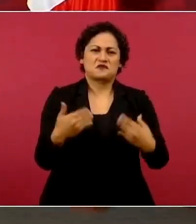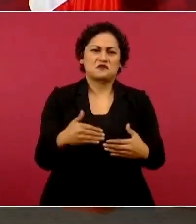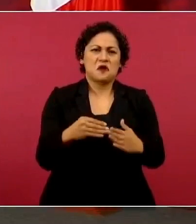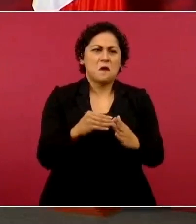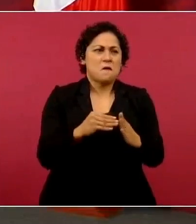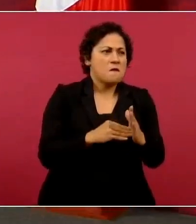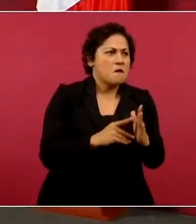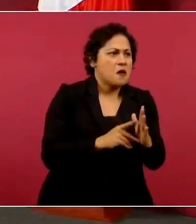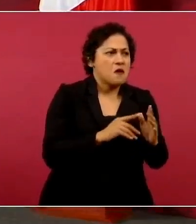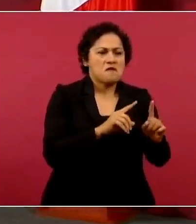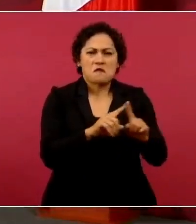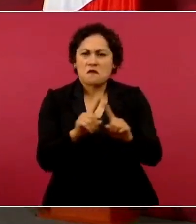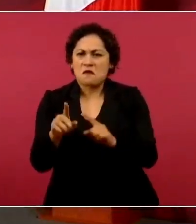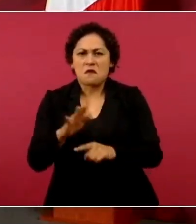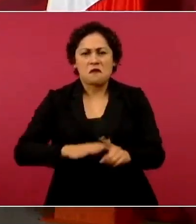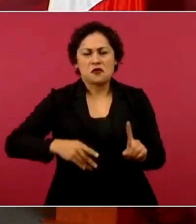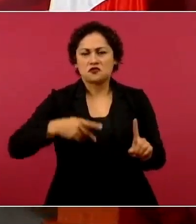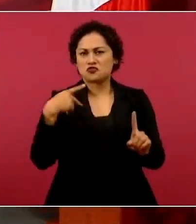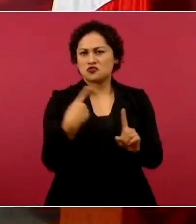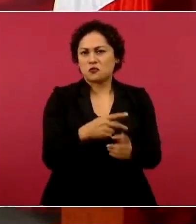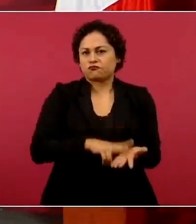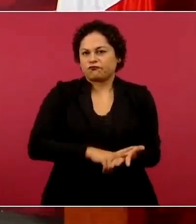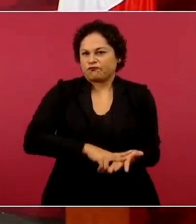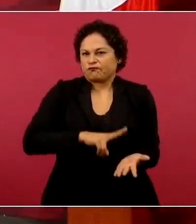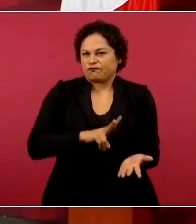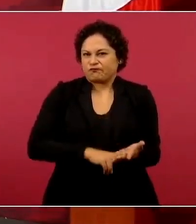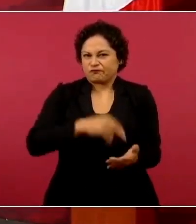con convicciones,